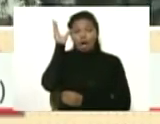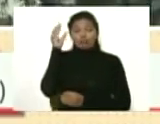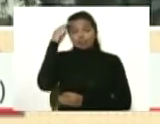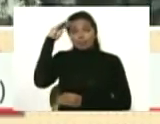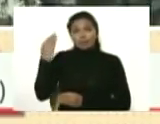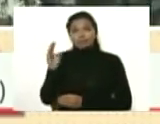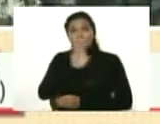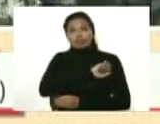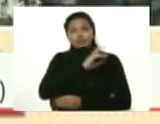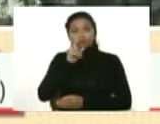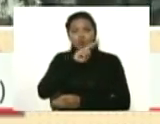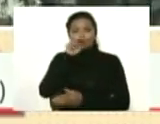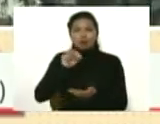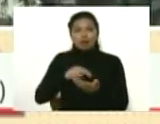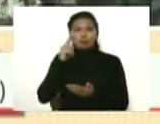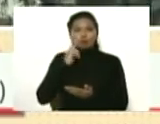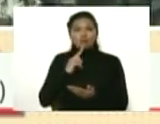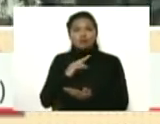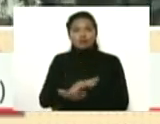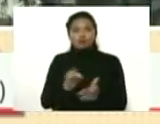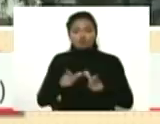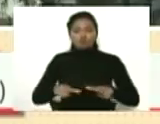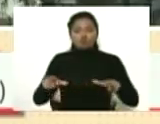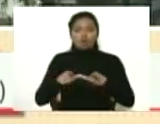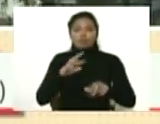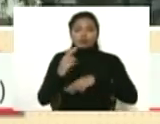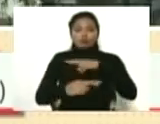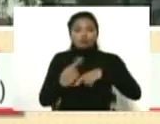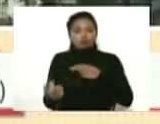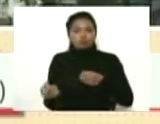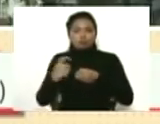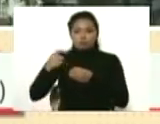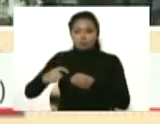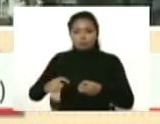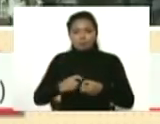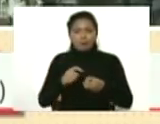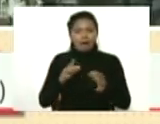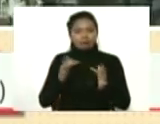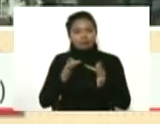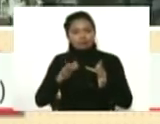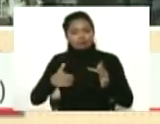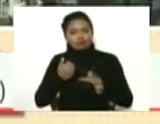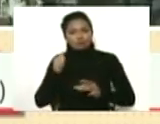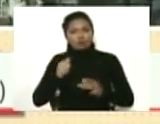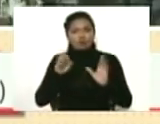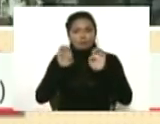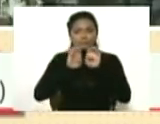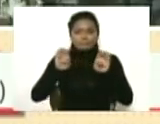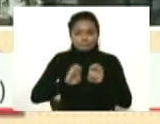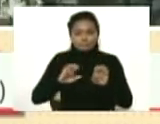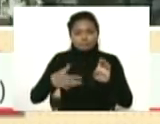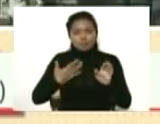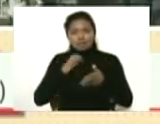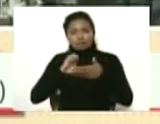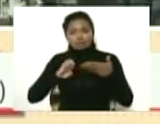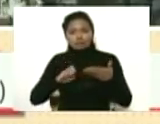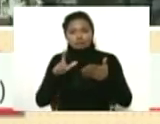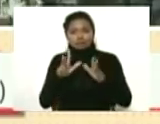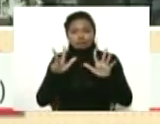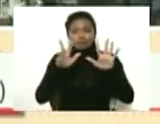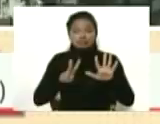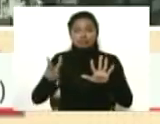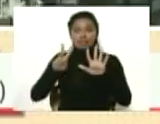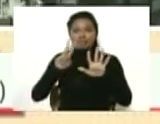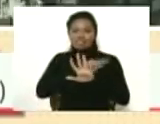Milicia Nacional Bolivariana y de Cuadros de la Revolución, que incorpora a nivel táctico, operacional y estratégico los siete ámbitos del